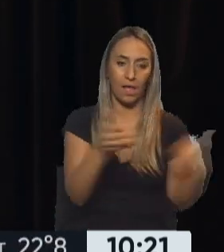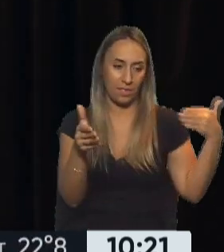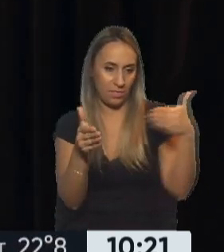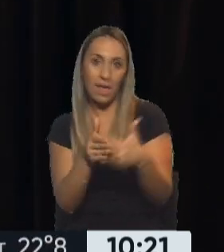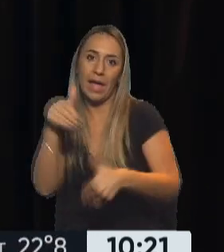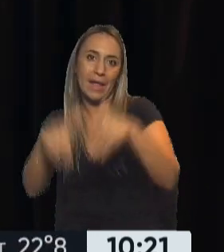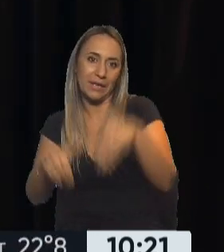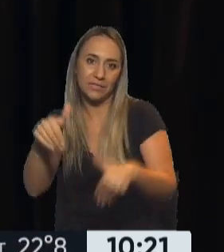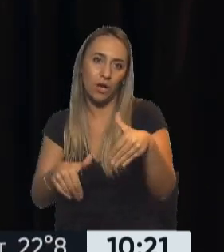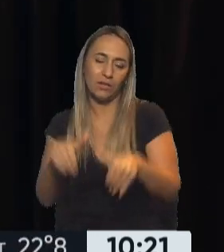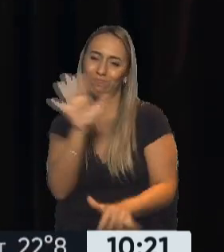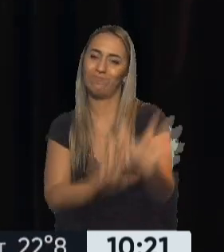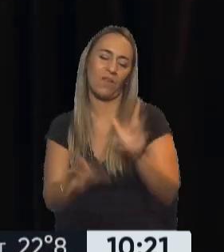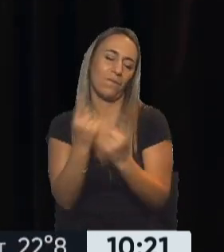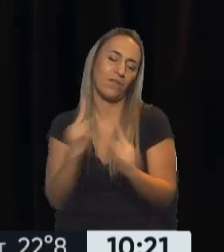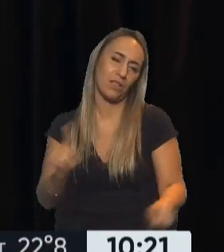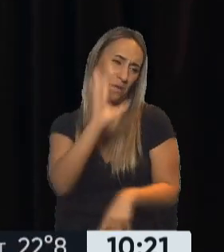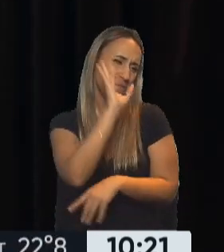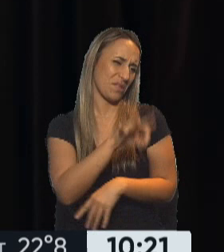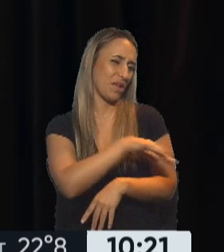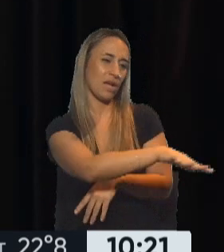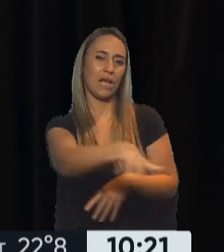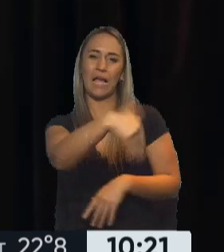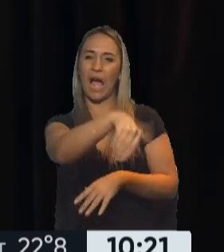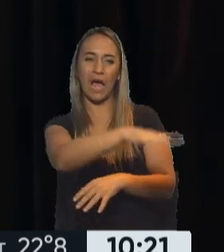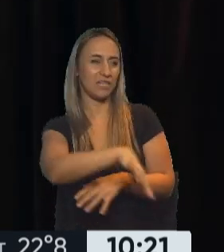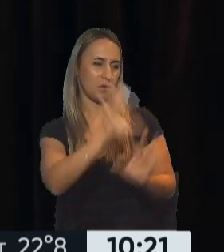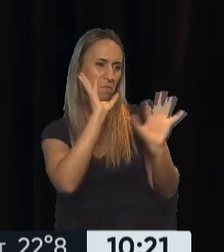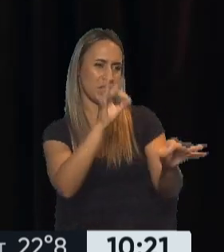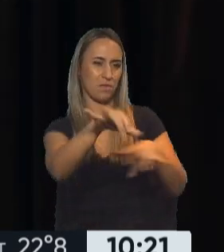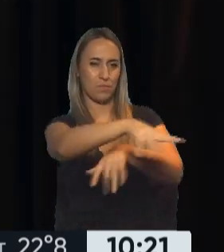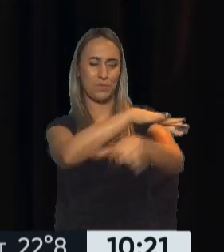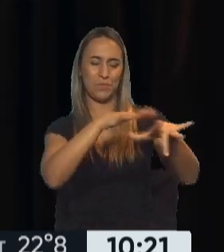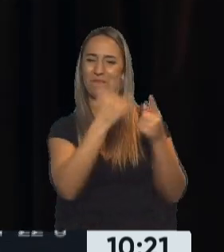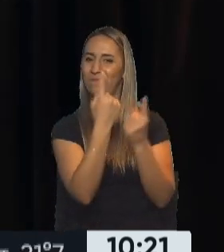condiciones totalmente distintas. Se nota en la calle, se notó este tiempo, cómo se va